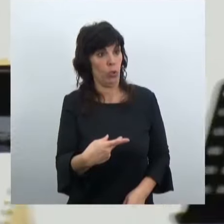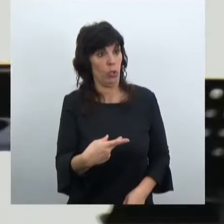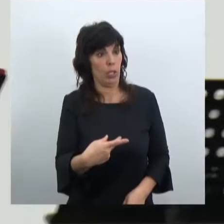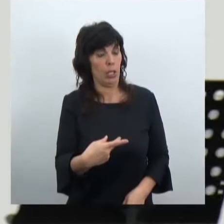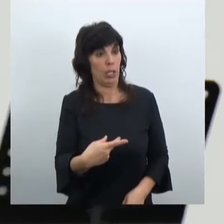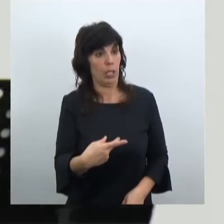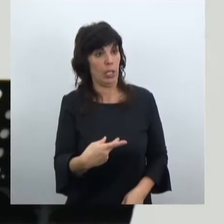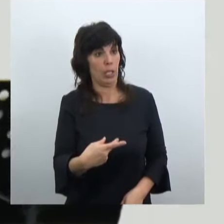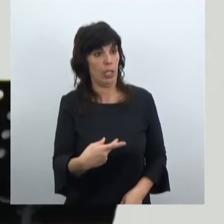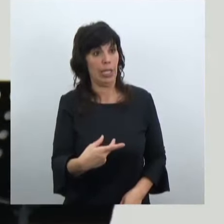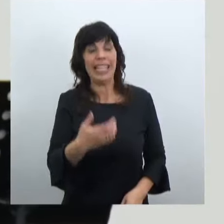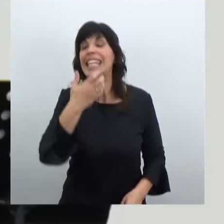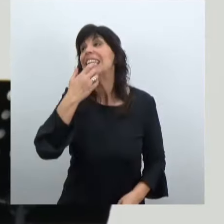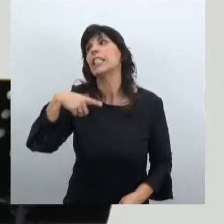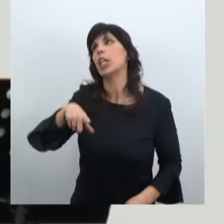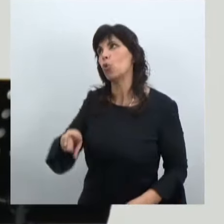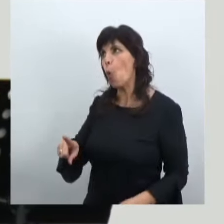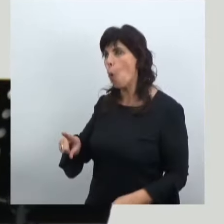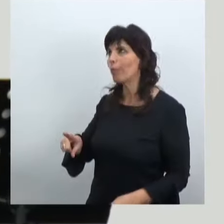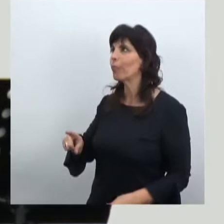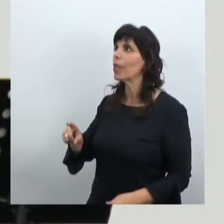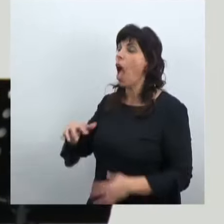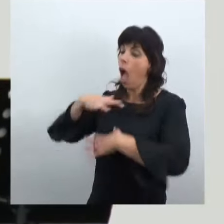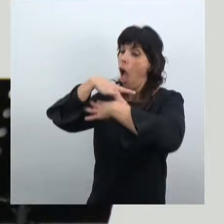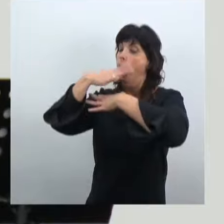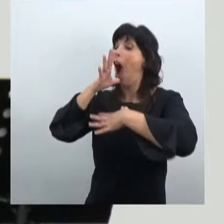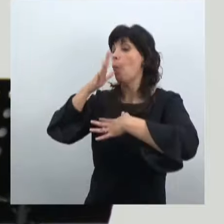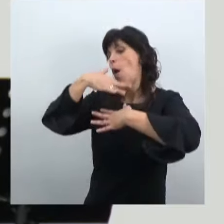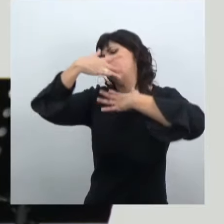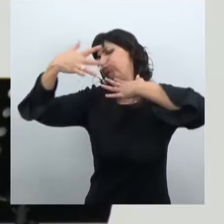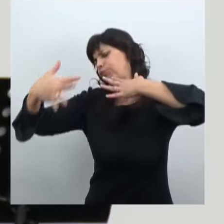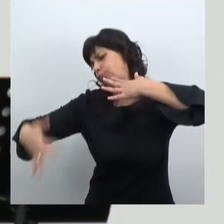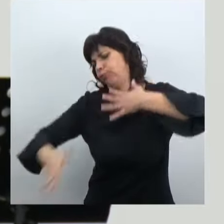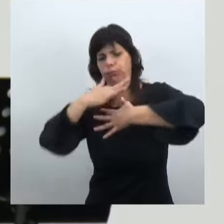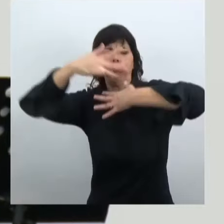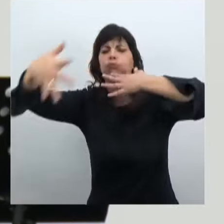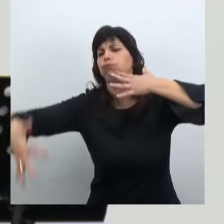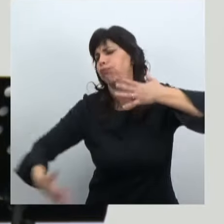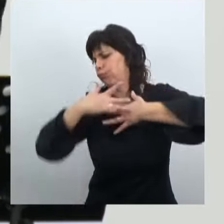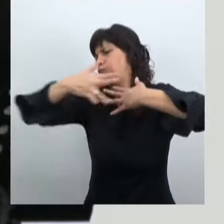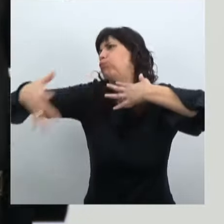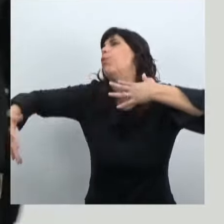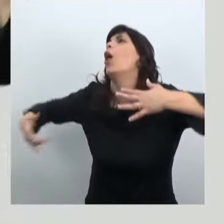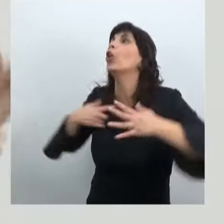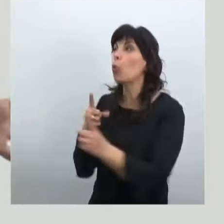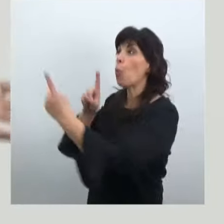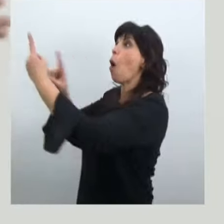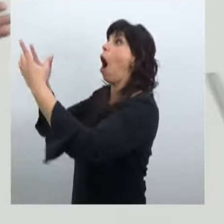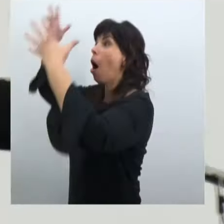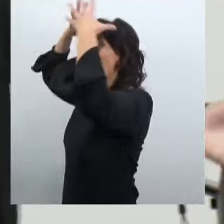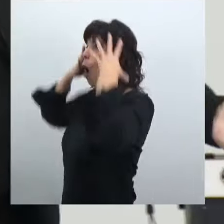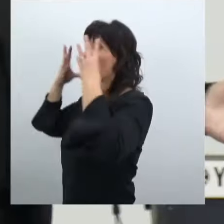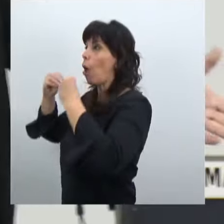manantial de los Niágaras. ¿Estén bien dicho? Las cataratas. y no mojarse. Es